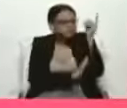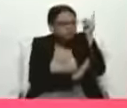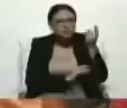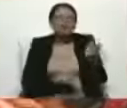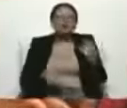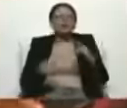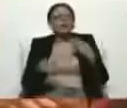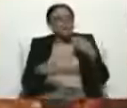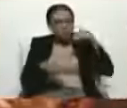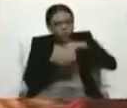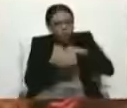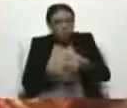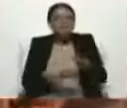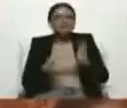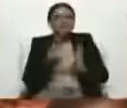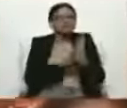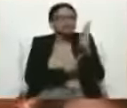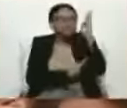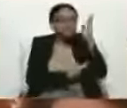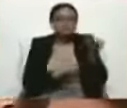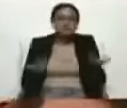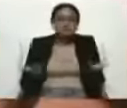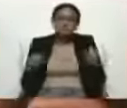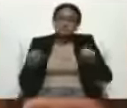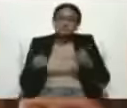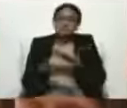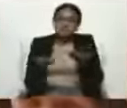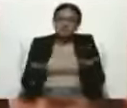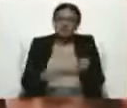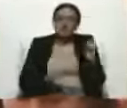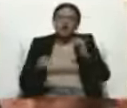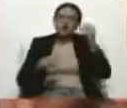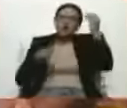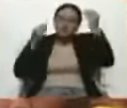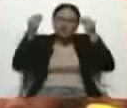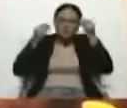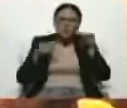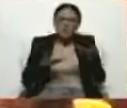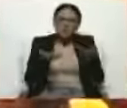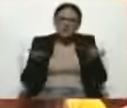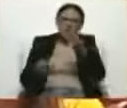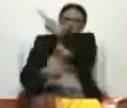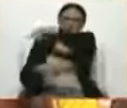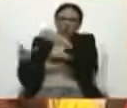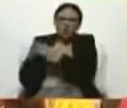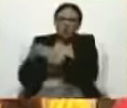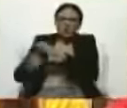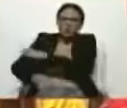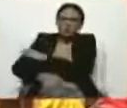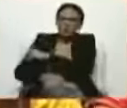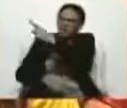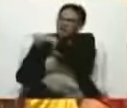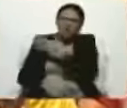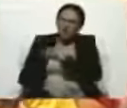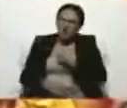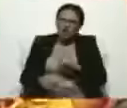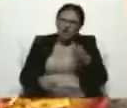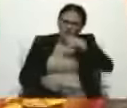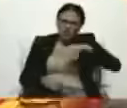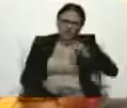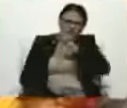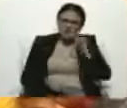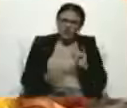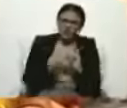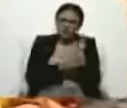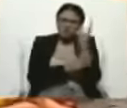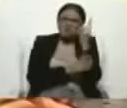que todos los venezolanos queremos. ¿O es que acaso hay sectores de oposición que no quieren que Venezuela se desarrolle, que sea una potencia?